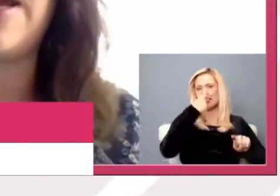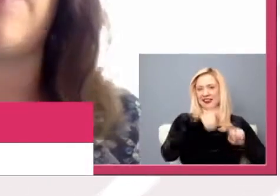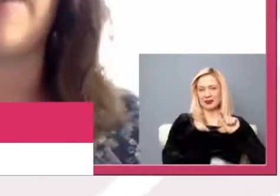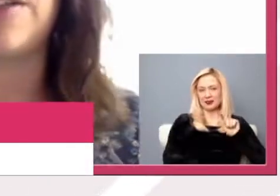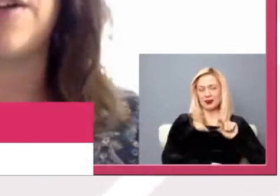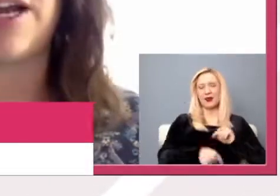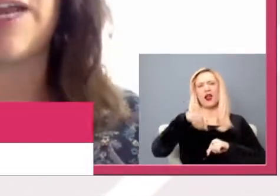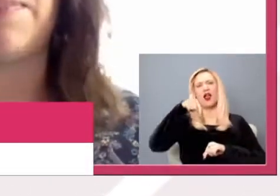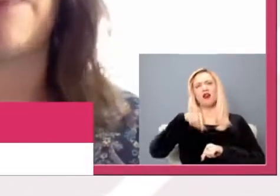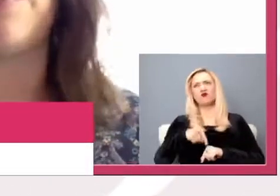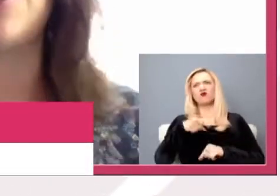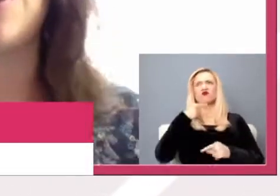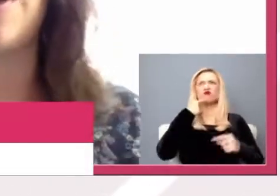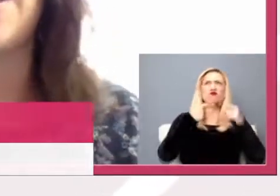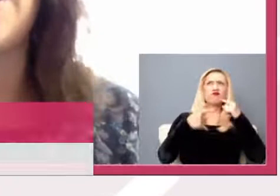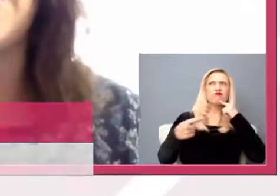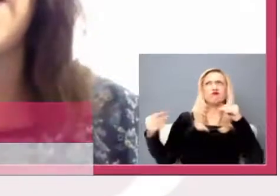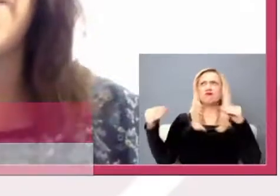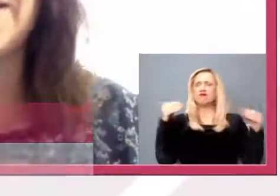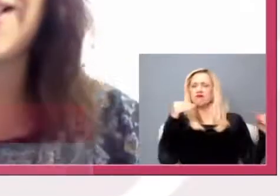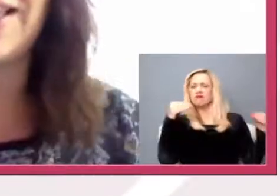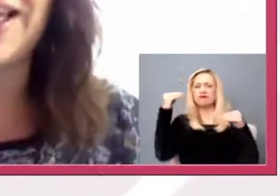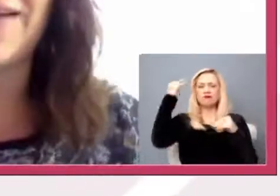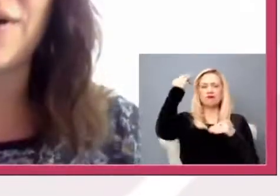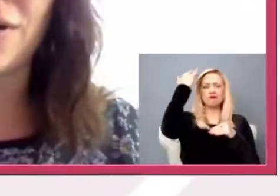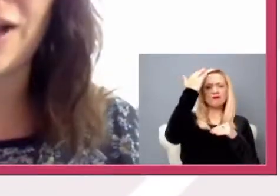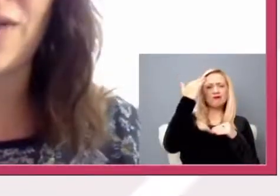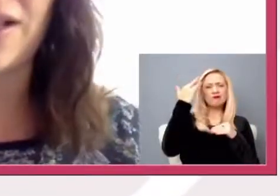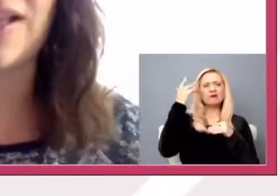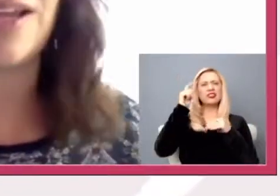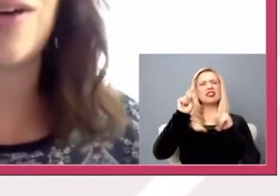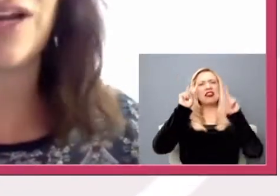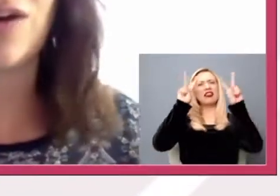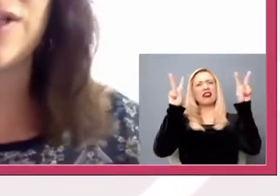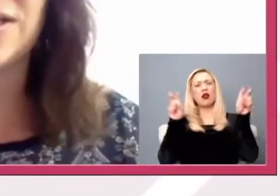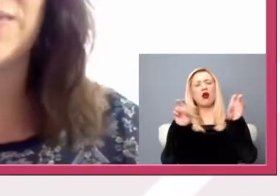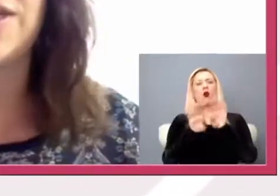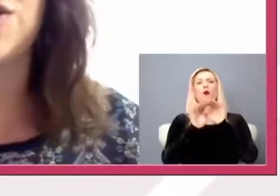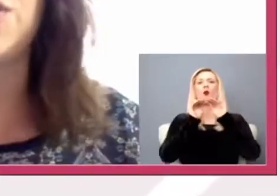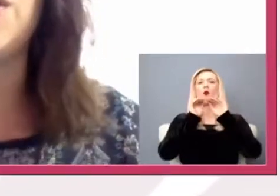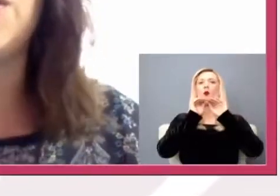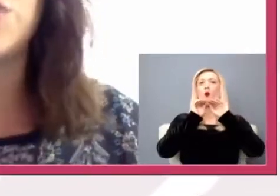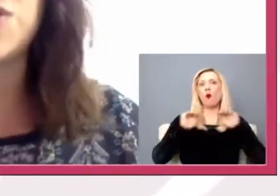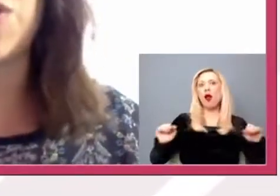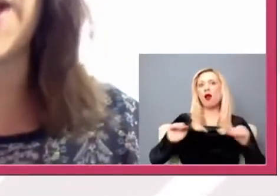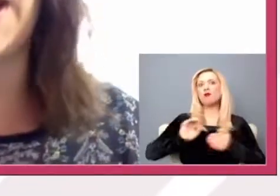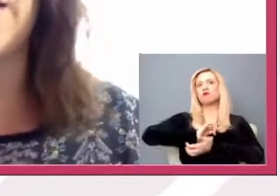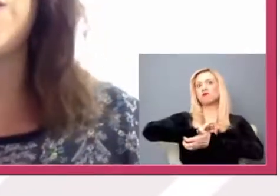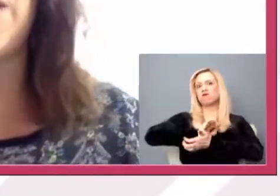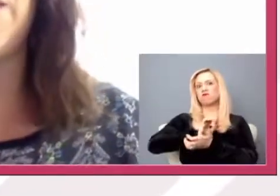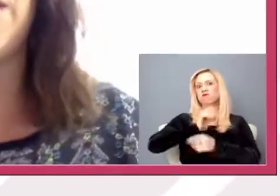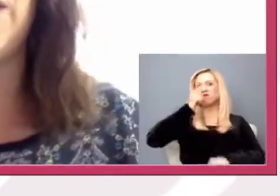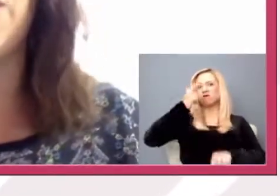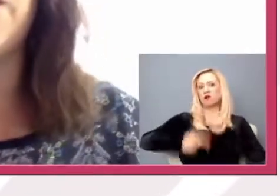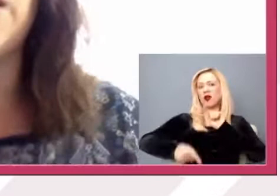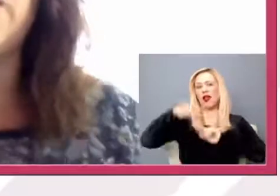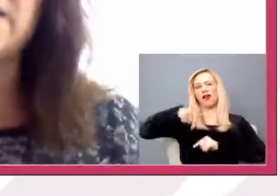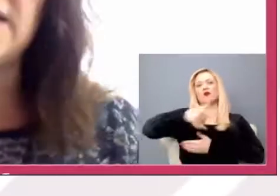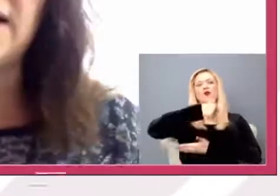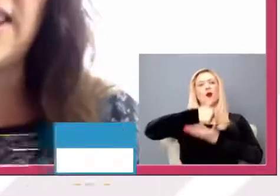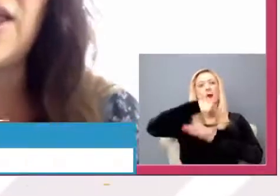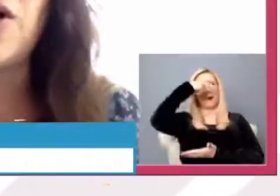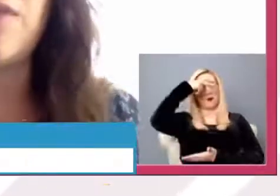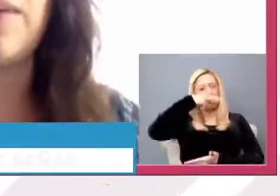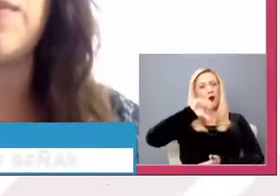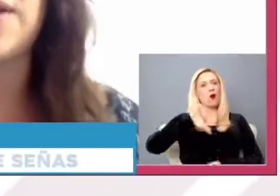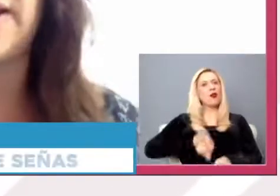para reflexionar y para posicionar temas que tienen que ver con la igualdad y con la no discriminación justo en la Ciudad de México. Y pues el